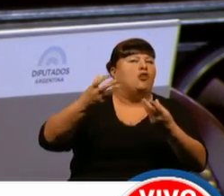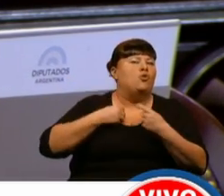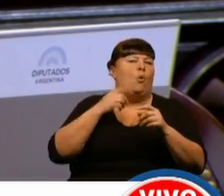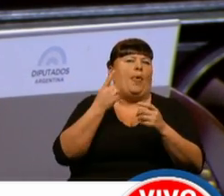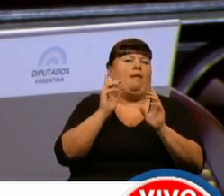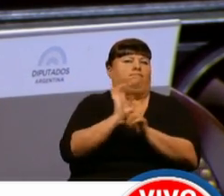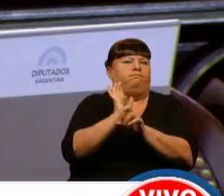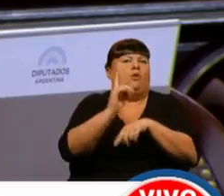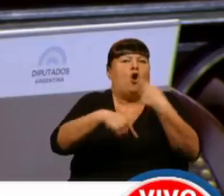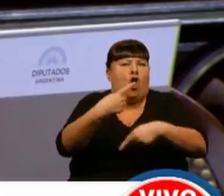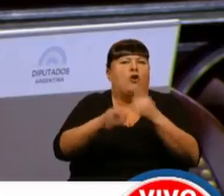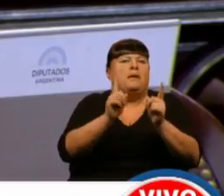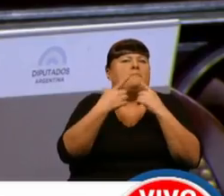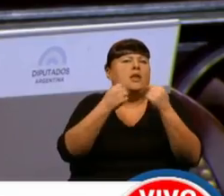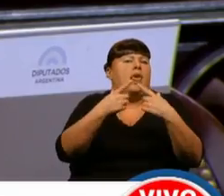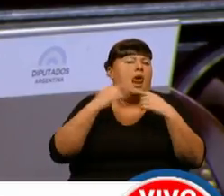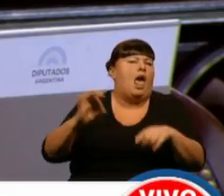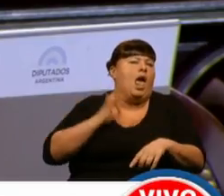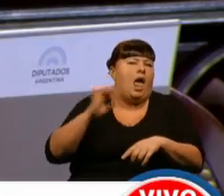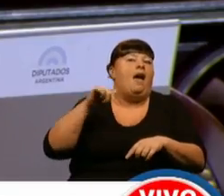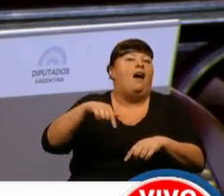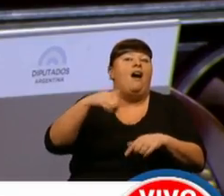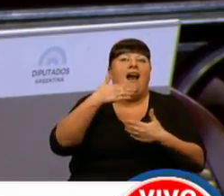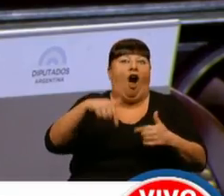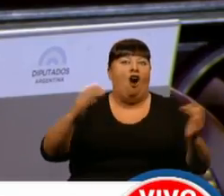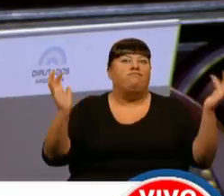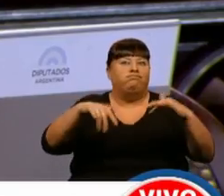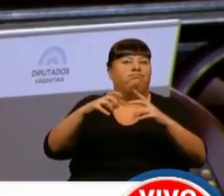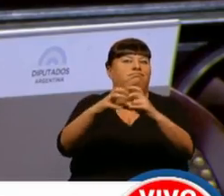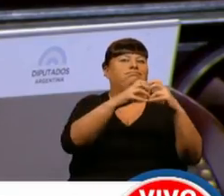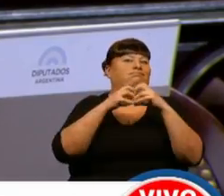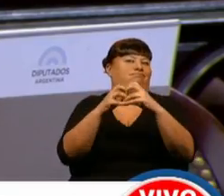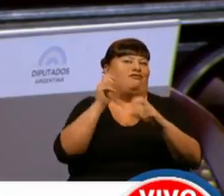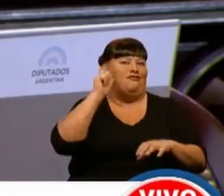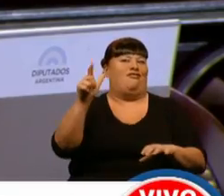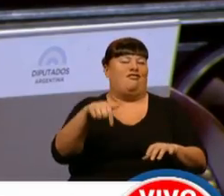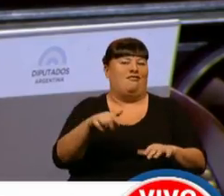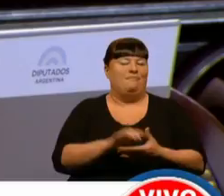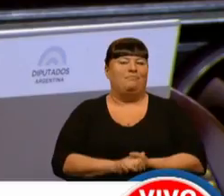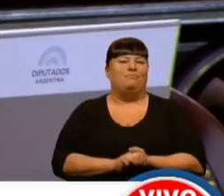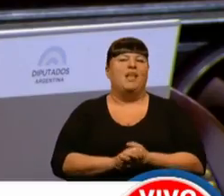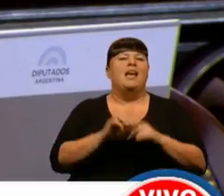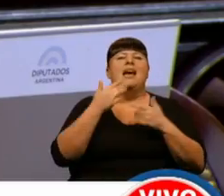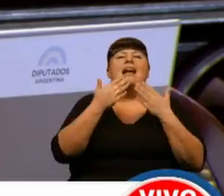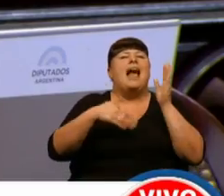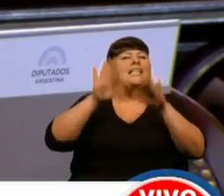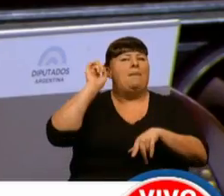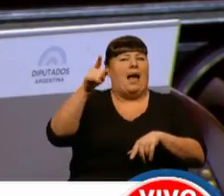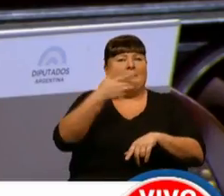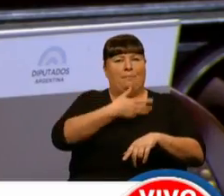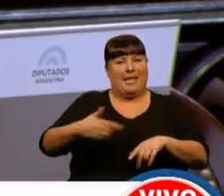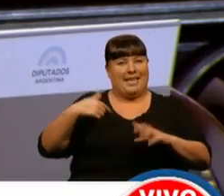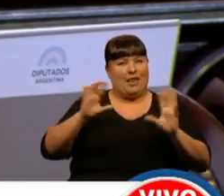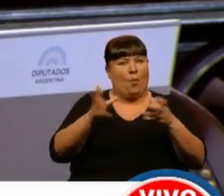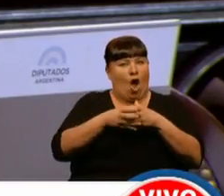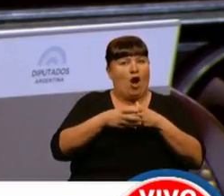mantener vivo este reclamo que hoy nos permite acá estar haciendo este debate quiero agradecer especialmente al presidente del